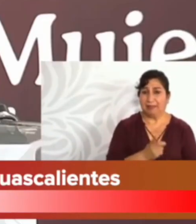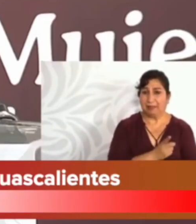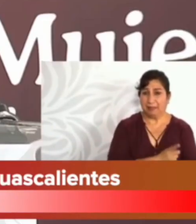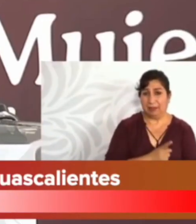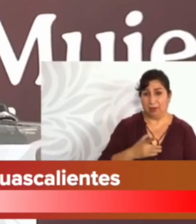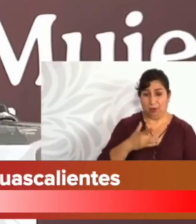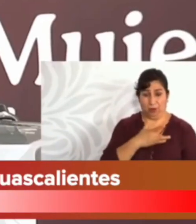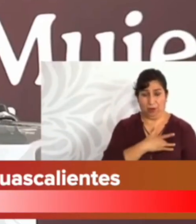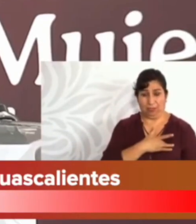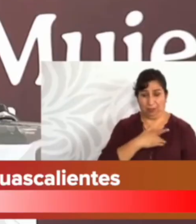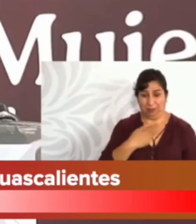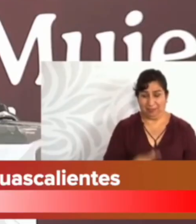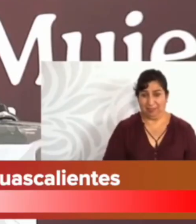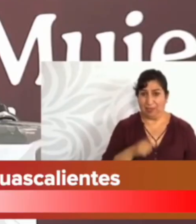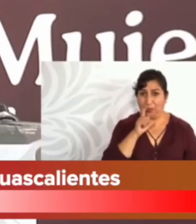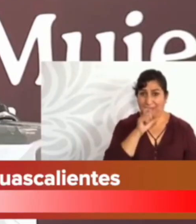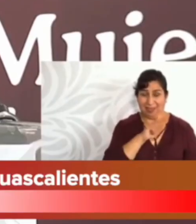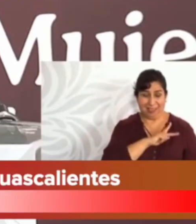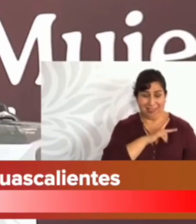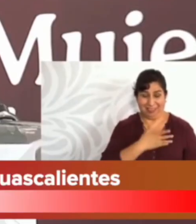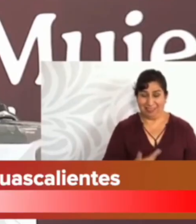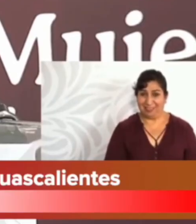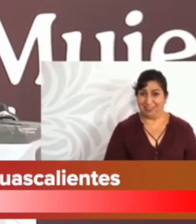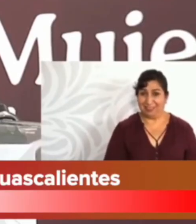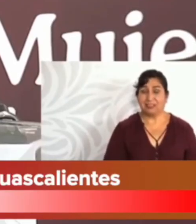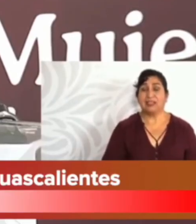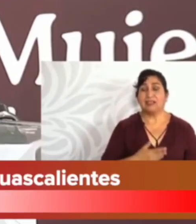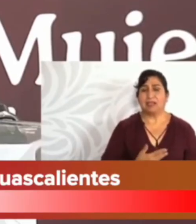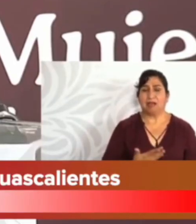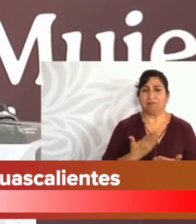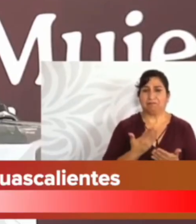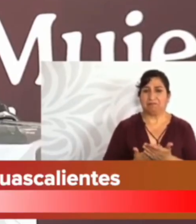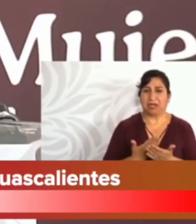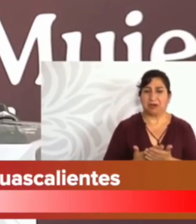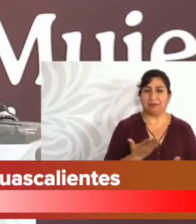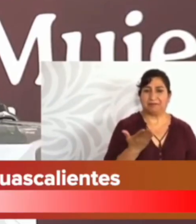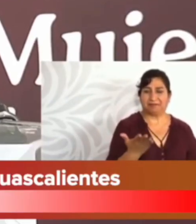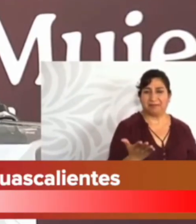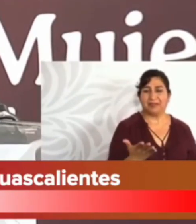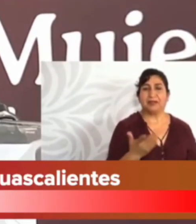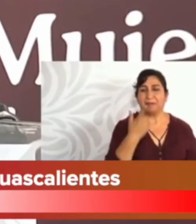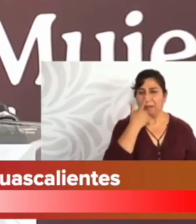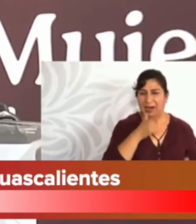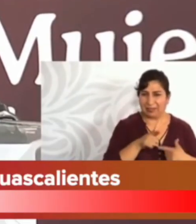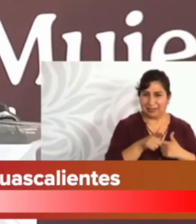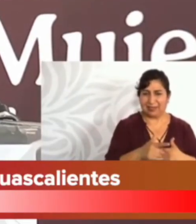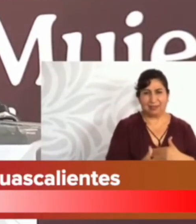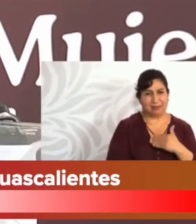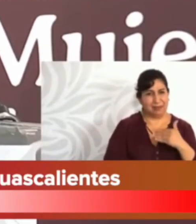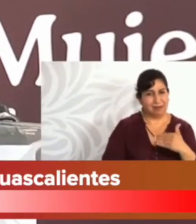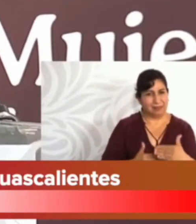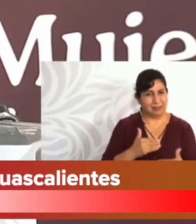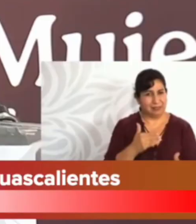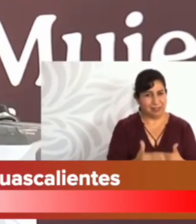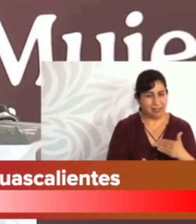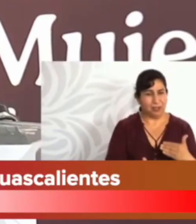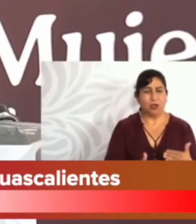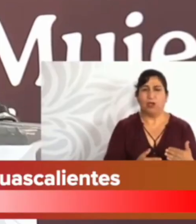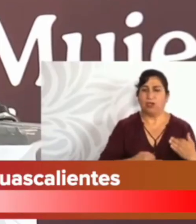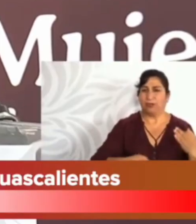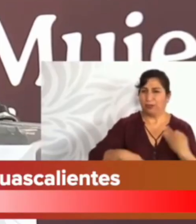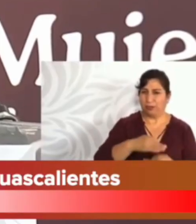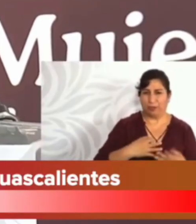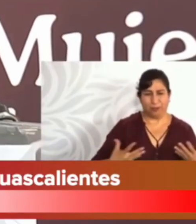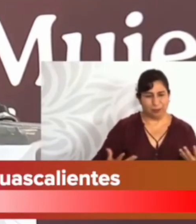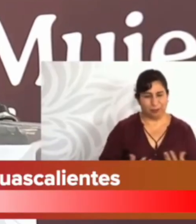Corazón de la patria, Aguascalientes extiende su mano generosa para seguir avanzando todos juntos por